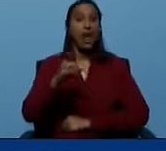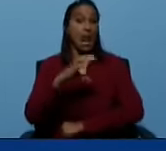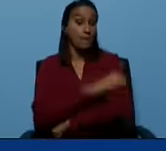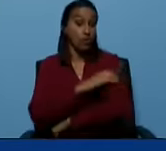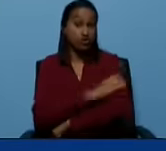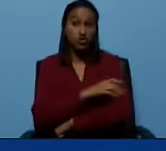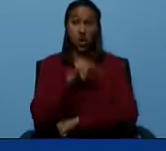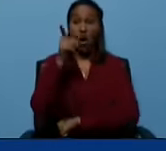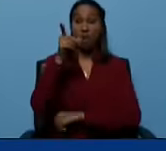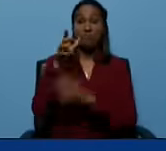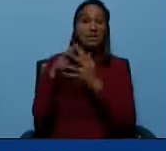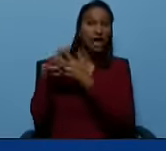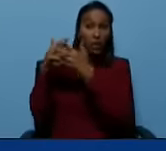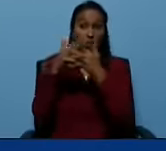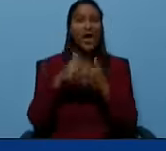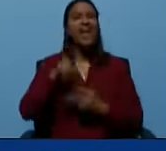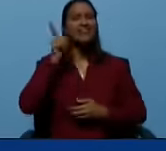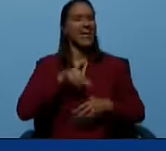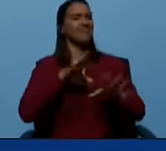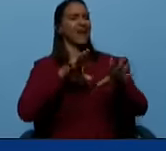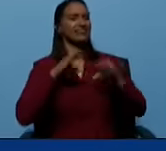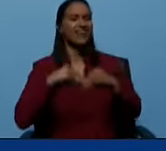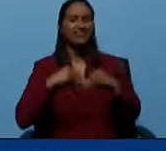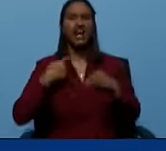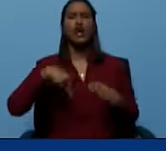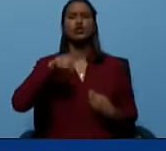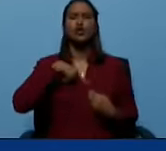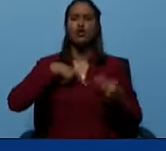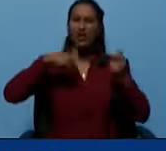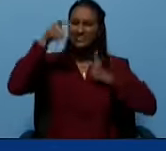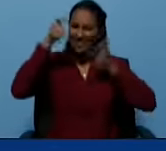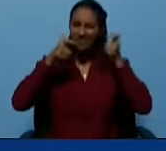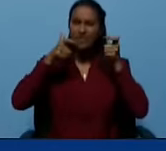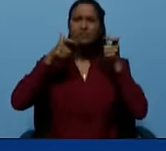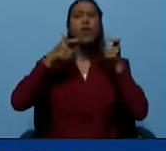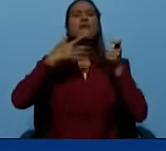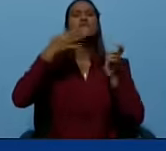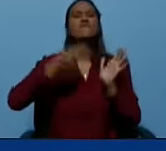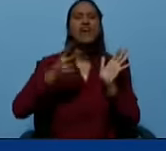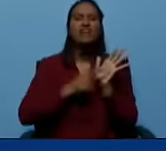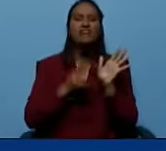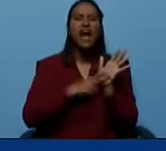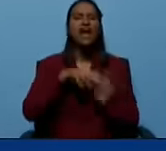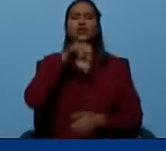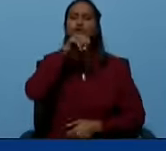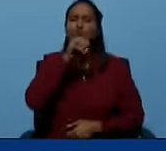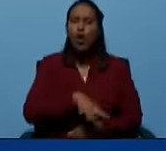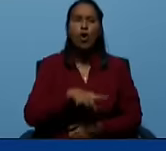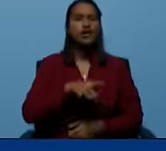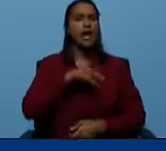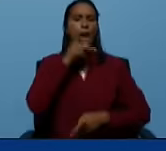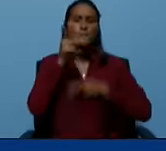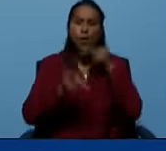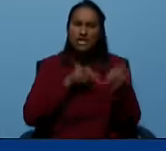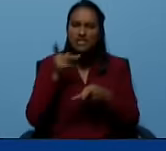derecha debe reconocer que el chavismo somos una realidad histórica, cultural, política, social,